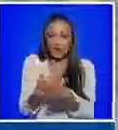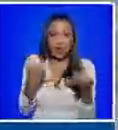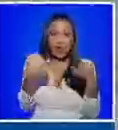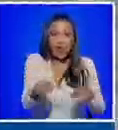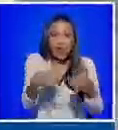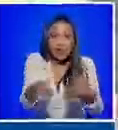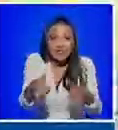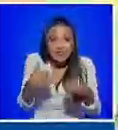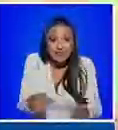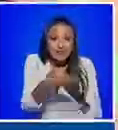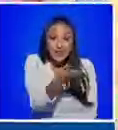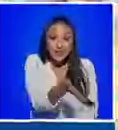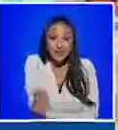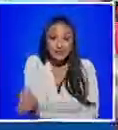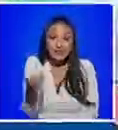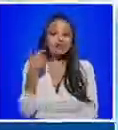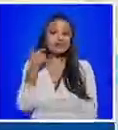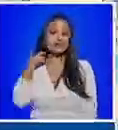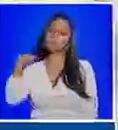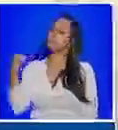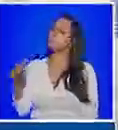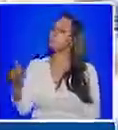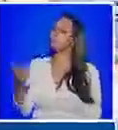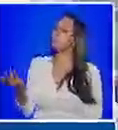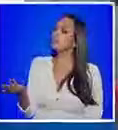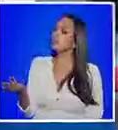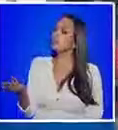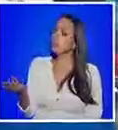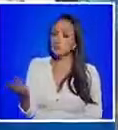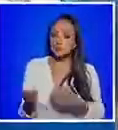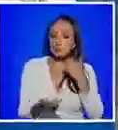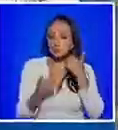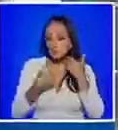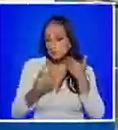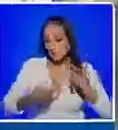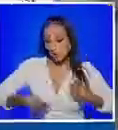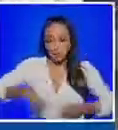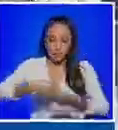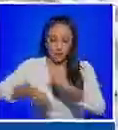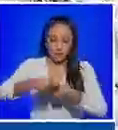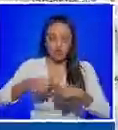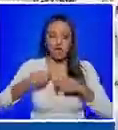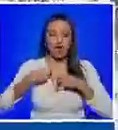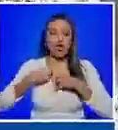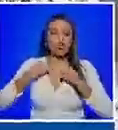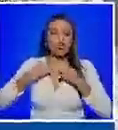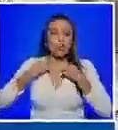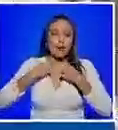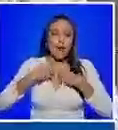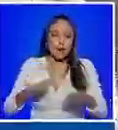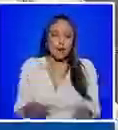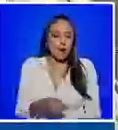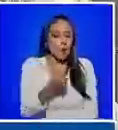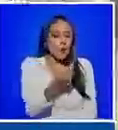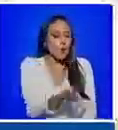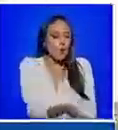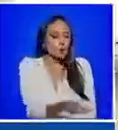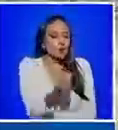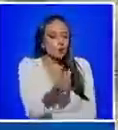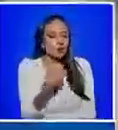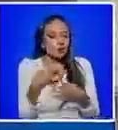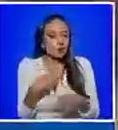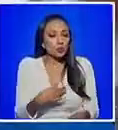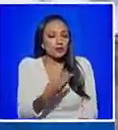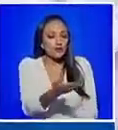juguetes, hay... Vecina, ¿cómo está? ¿Qué tiene mi vecina? Aquí vendiendo ropita, patroncito. ¿Cuánto cuesta este uniforme,